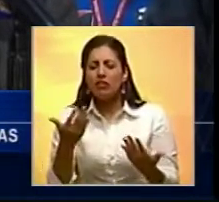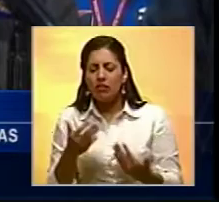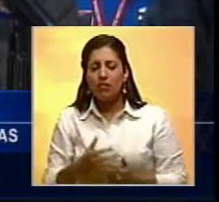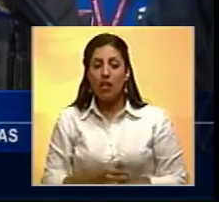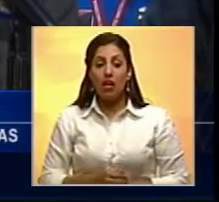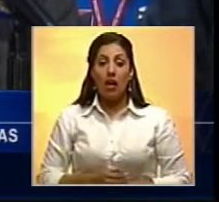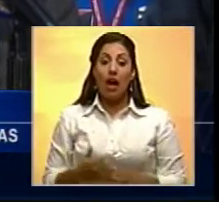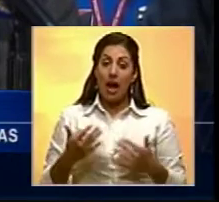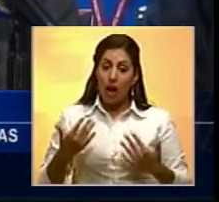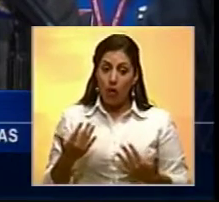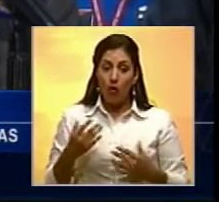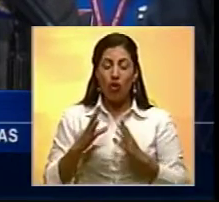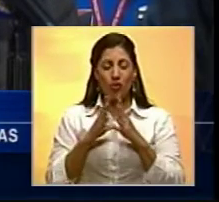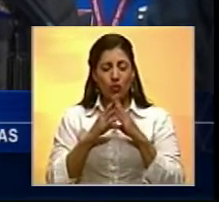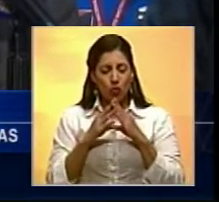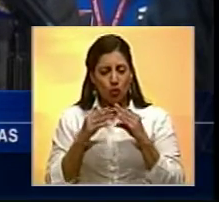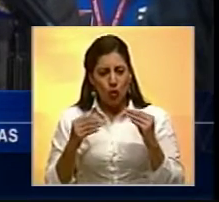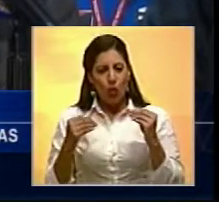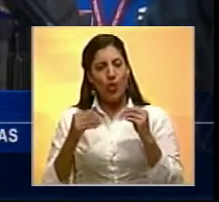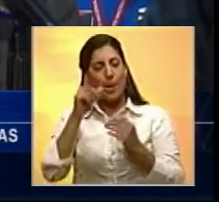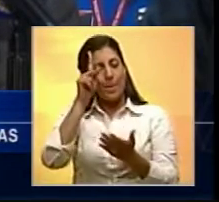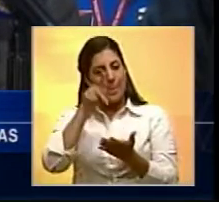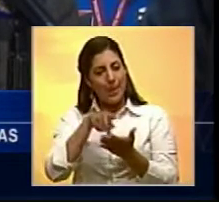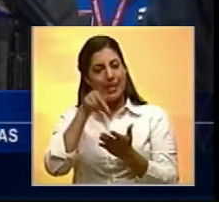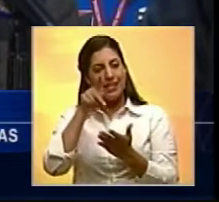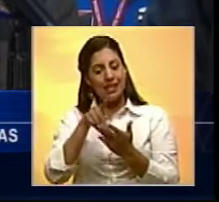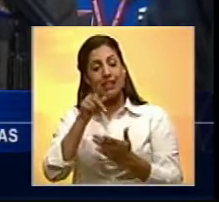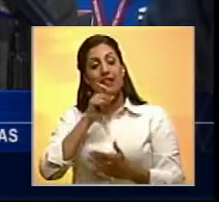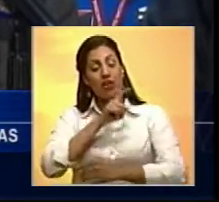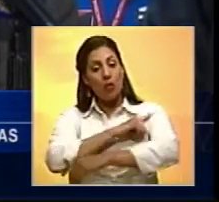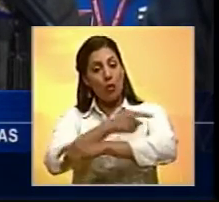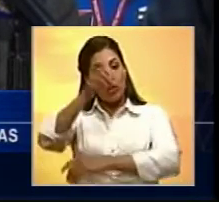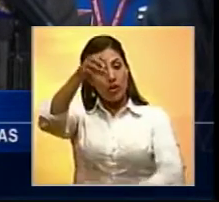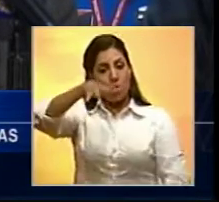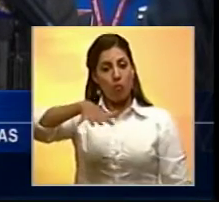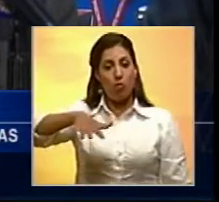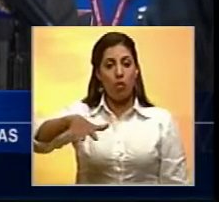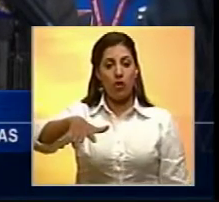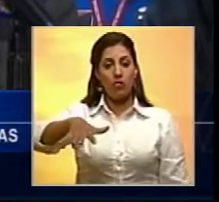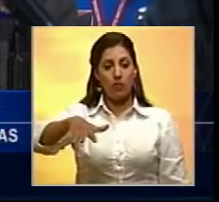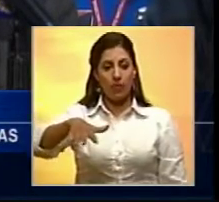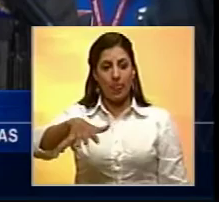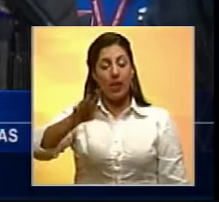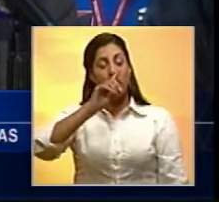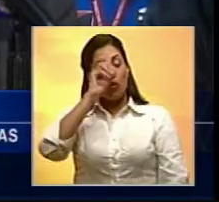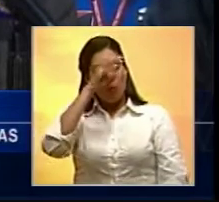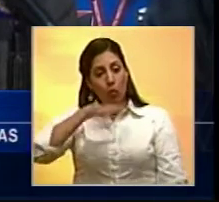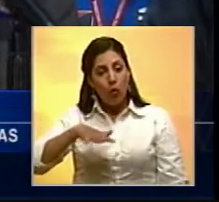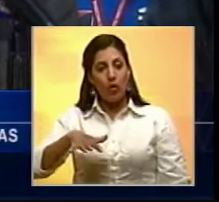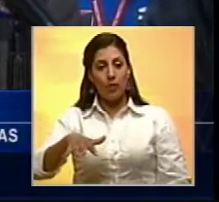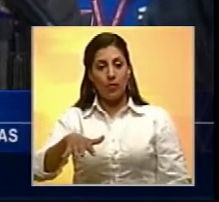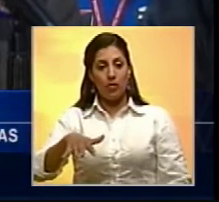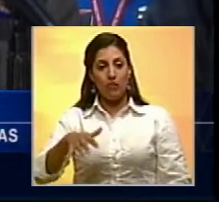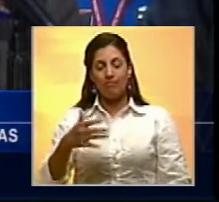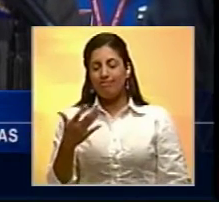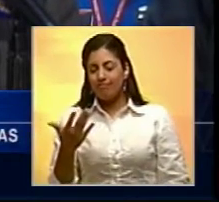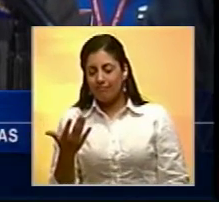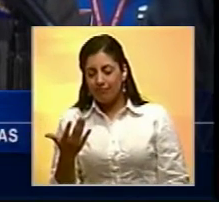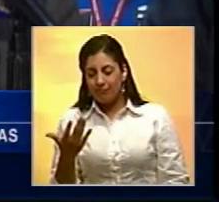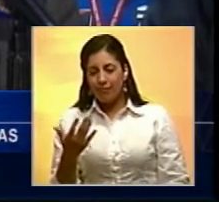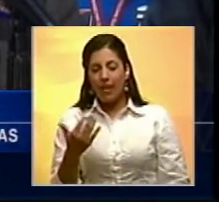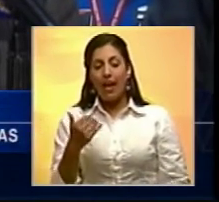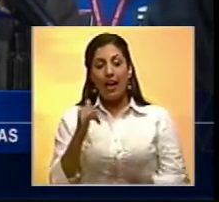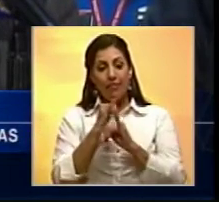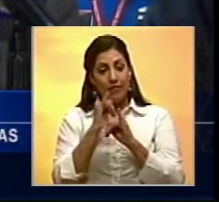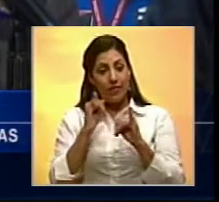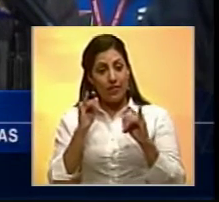Pero por sobre todas las cosas, la presencia del poder popular, del pueblo, que es quien a